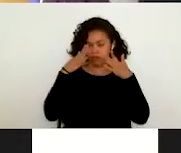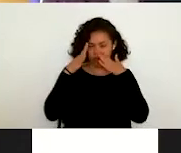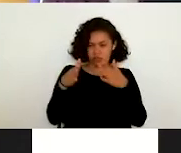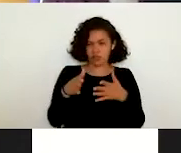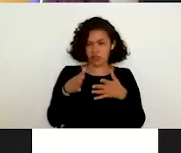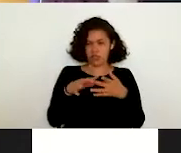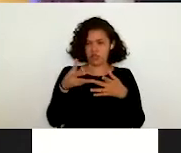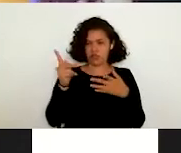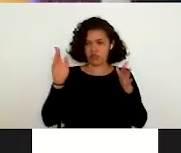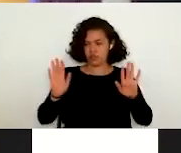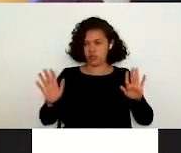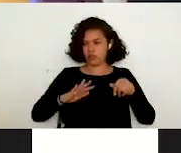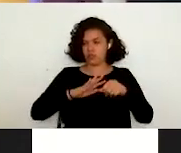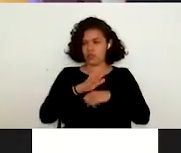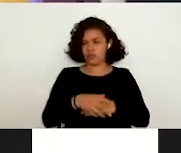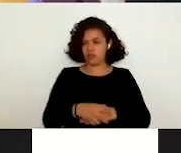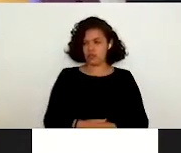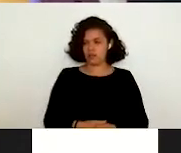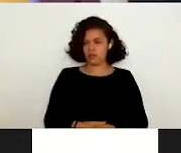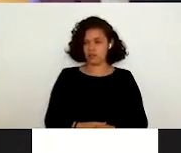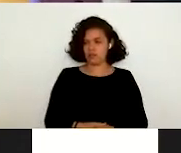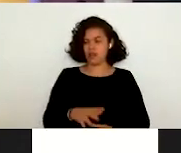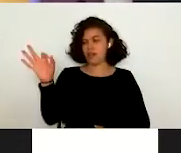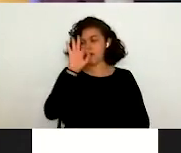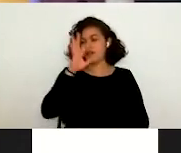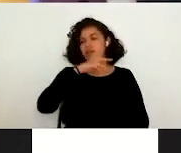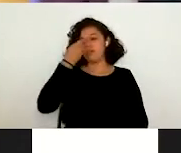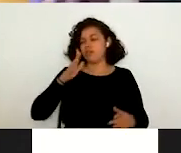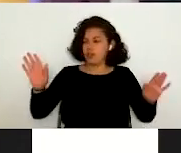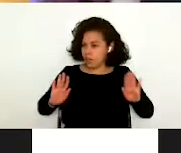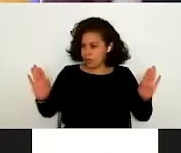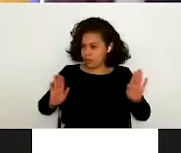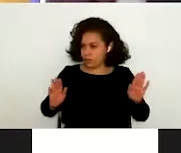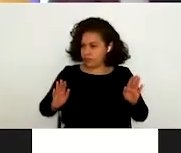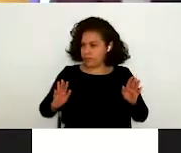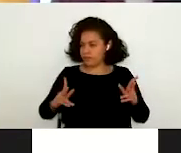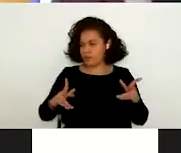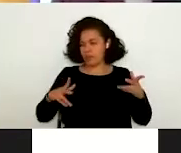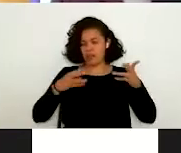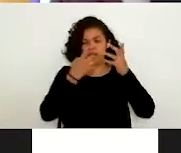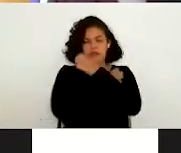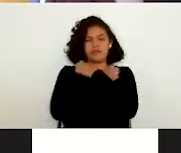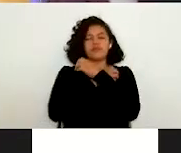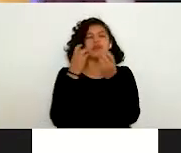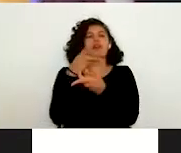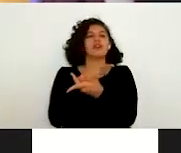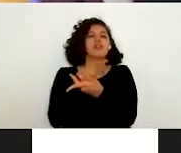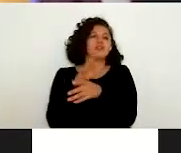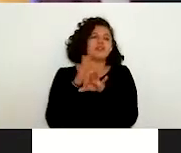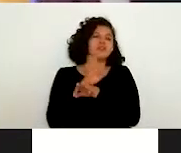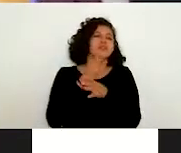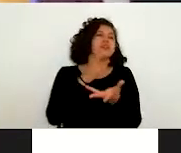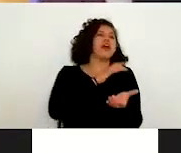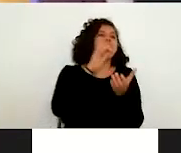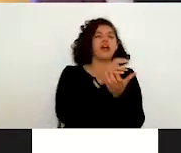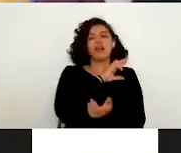qué características? De ser posible también las características educativas o laborales, el estado civil. Y